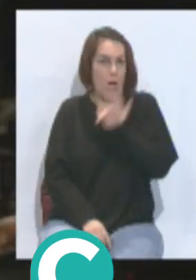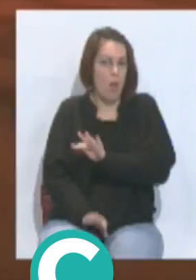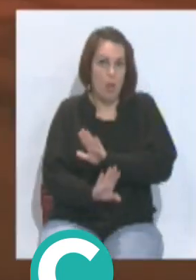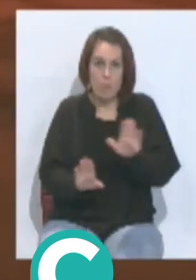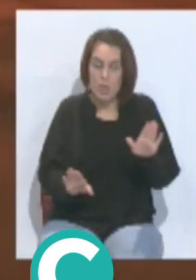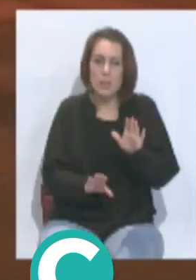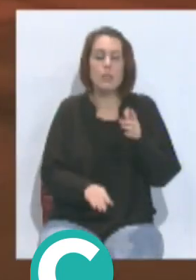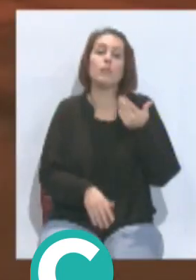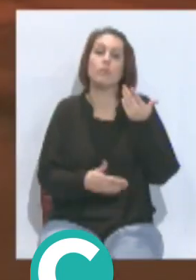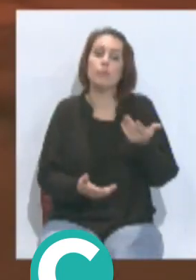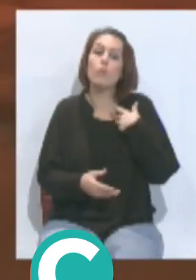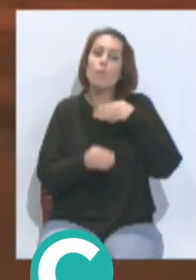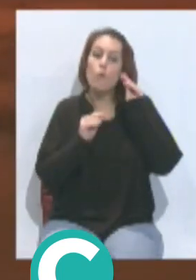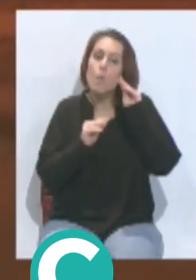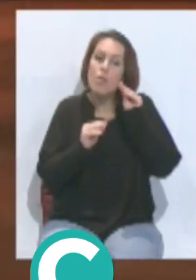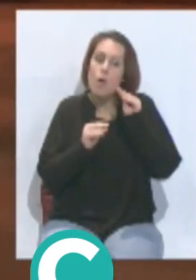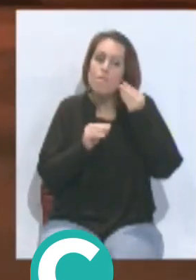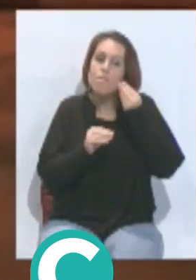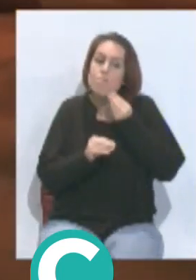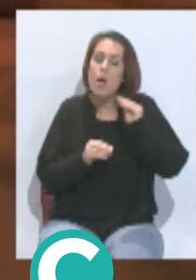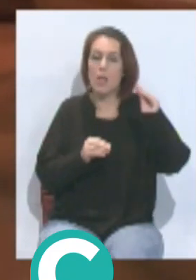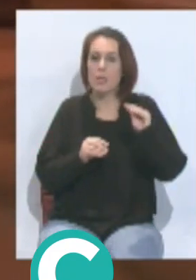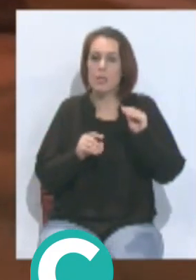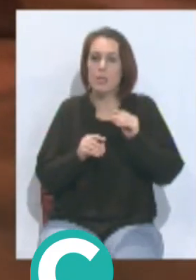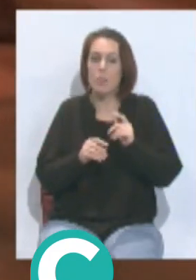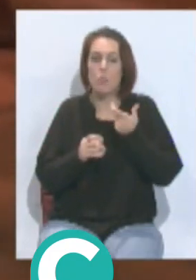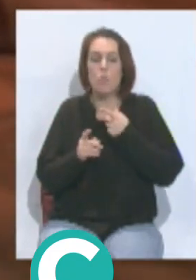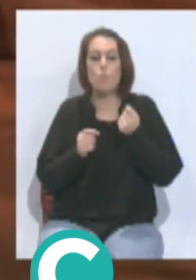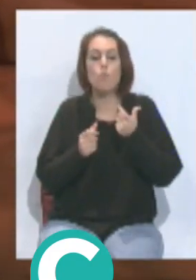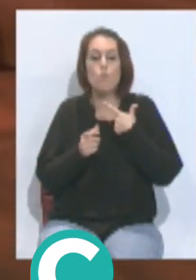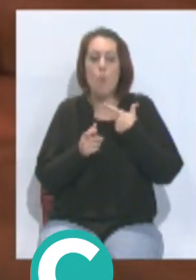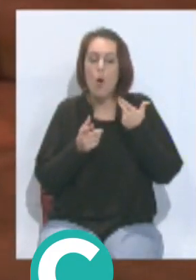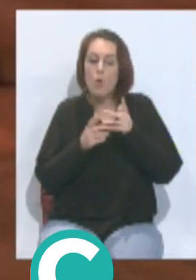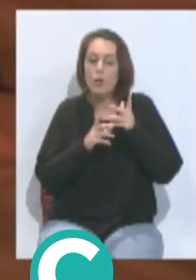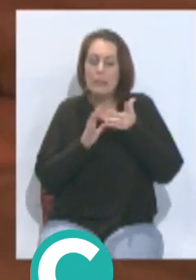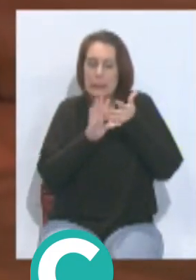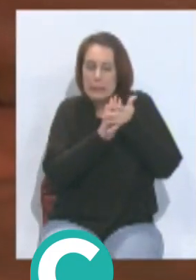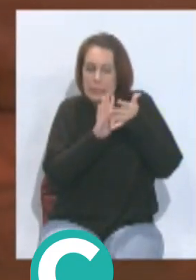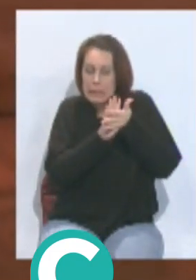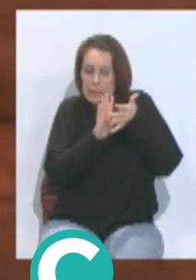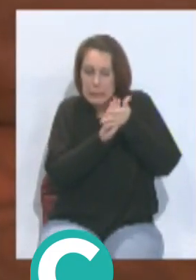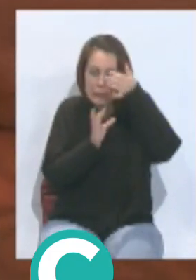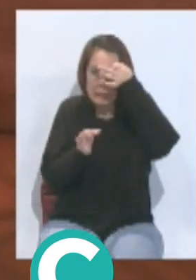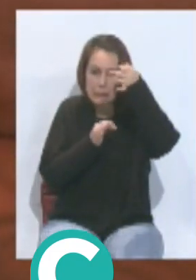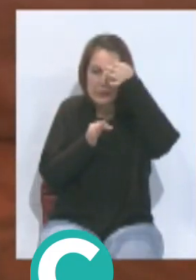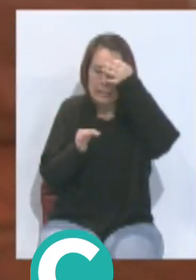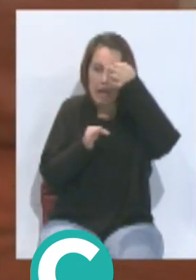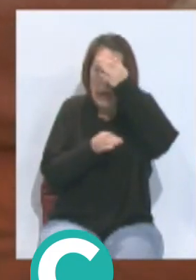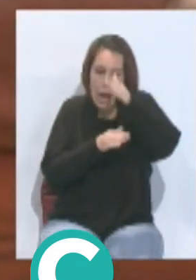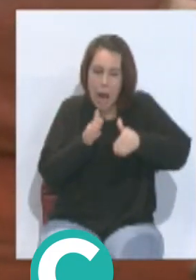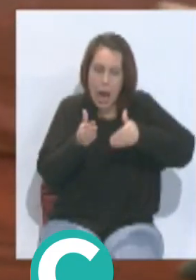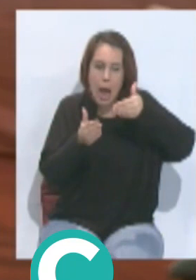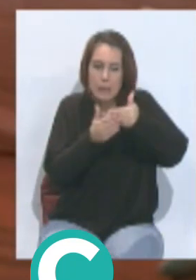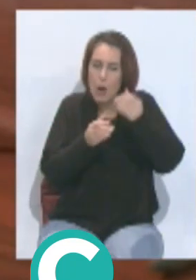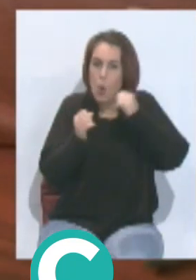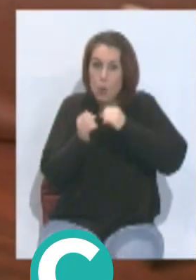al ampliarle esa formación, al ofrecerles, bueno, pues todos los ingredientes, destriparles casi, ¿no?, el proceso de cómo se llega hasta el